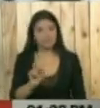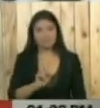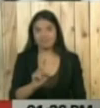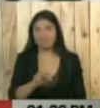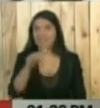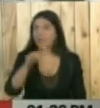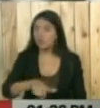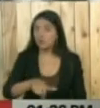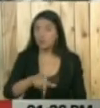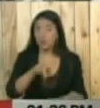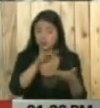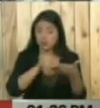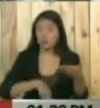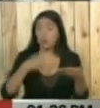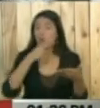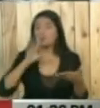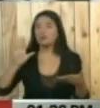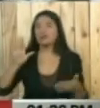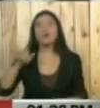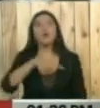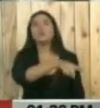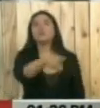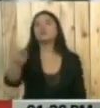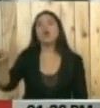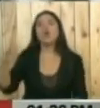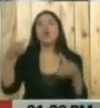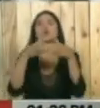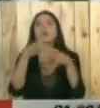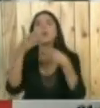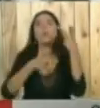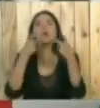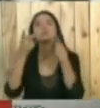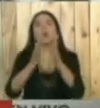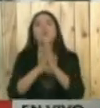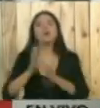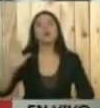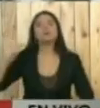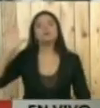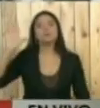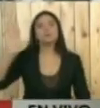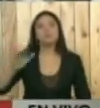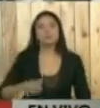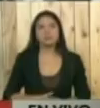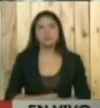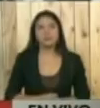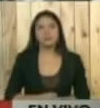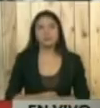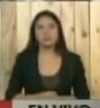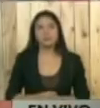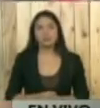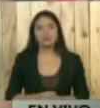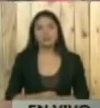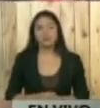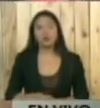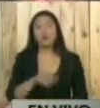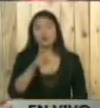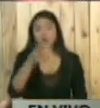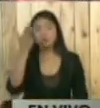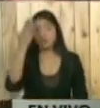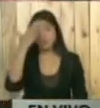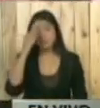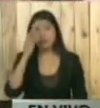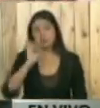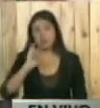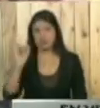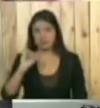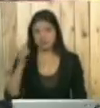Esto no es un juramento cualquiera. Levanten la mano los equipos políticos municipales, por favor. Ajá. Ustedes saben el... Bájenla, por